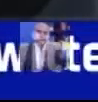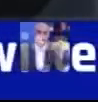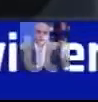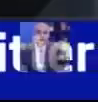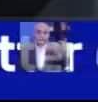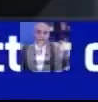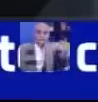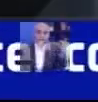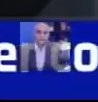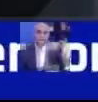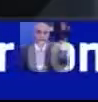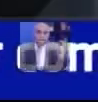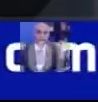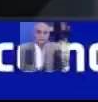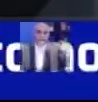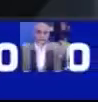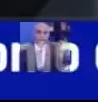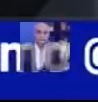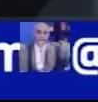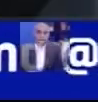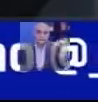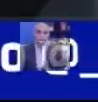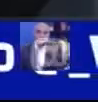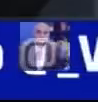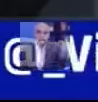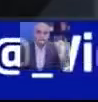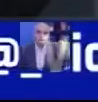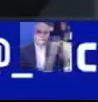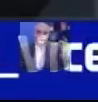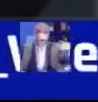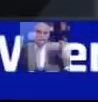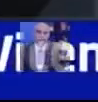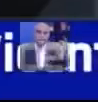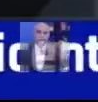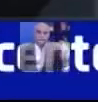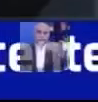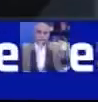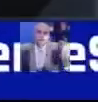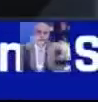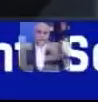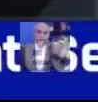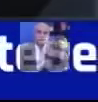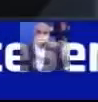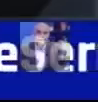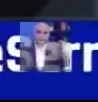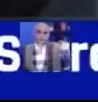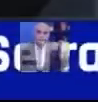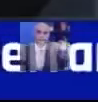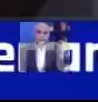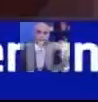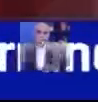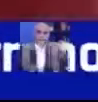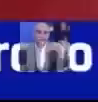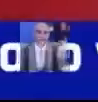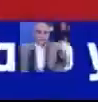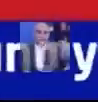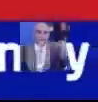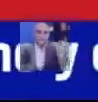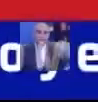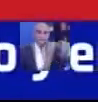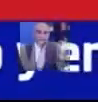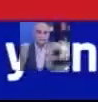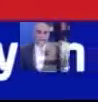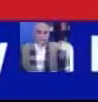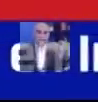todo, público memorioso, Vicente. El yerno de este eurodiputado, el cual nos decía en la mañanera el presidente, fíjense quién